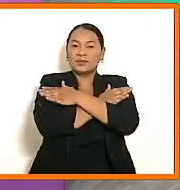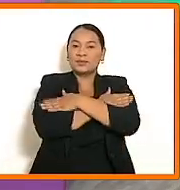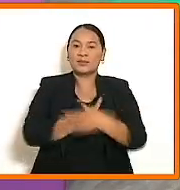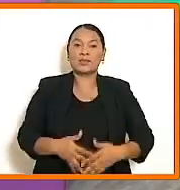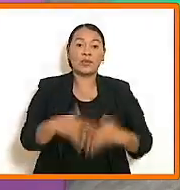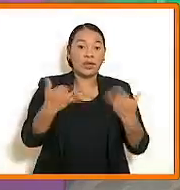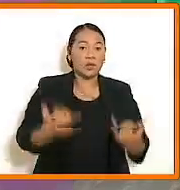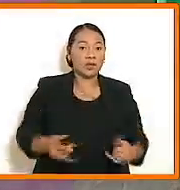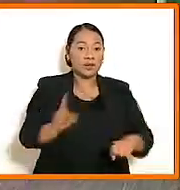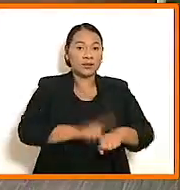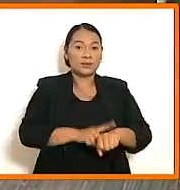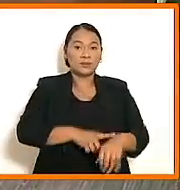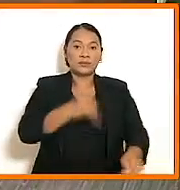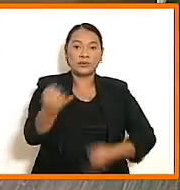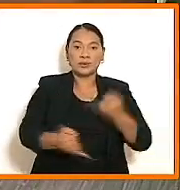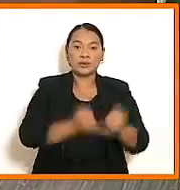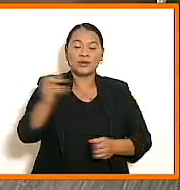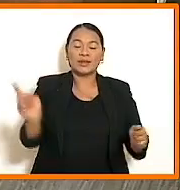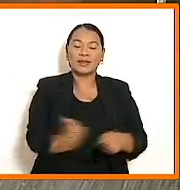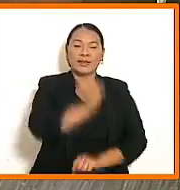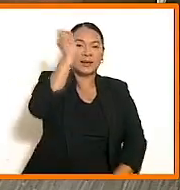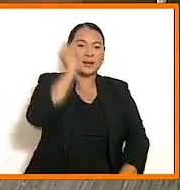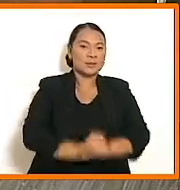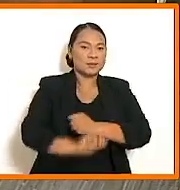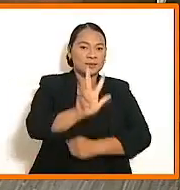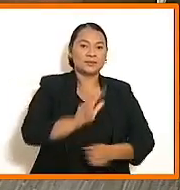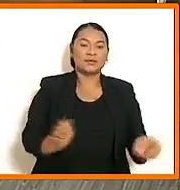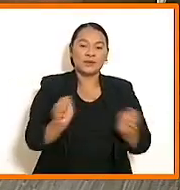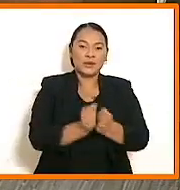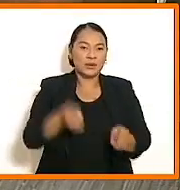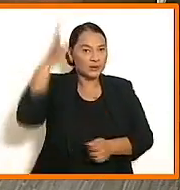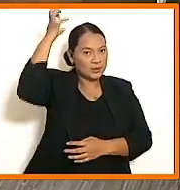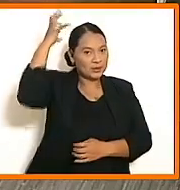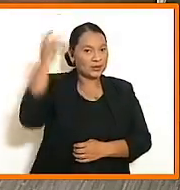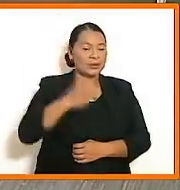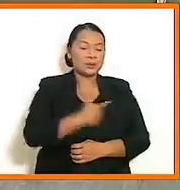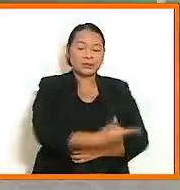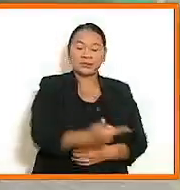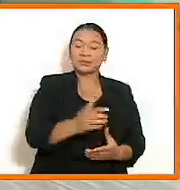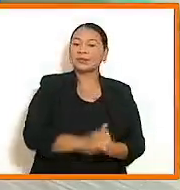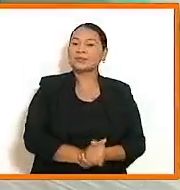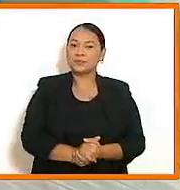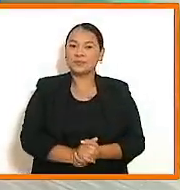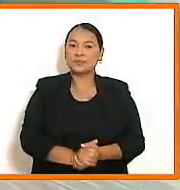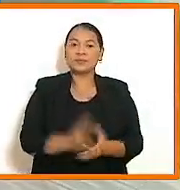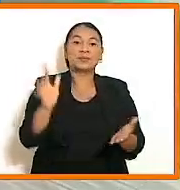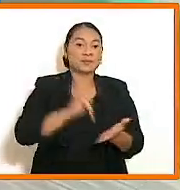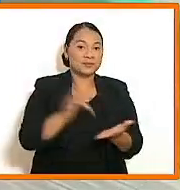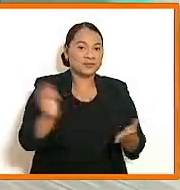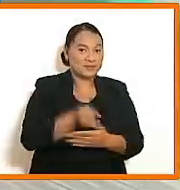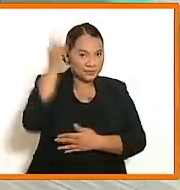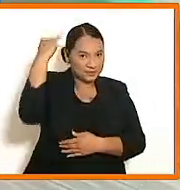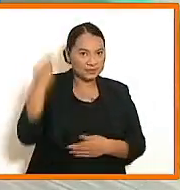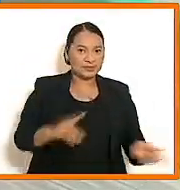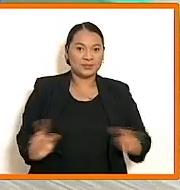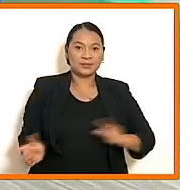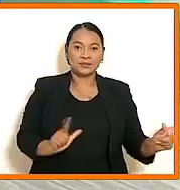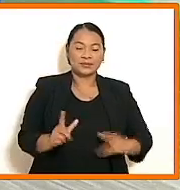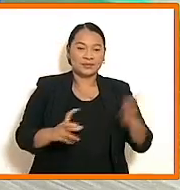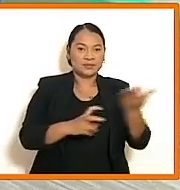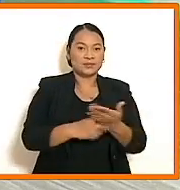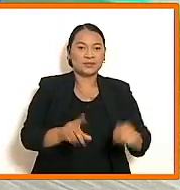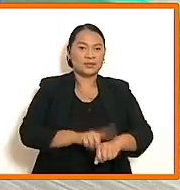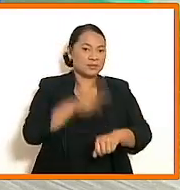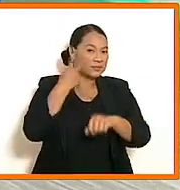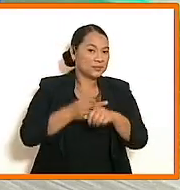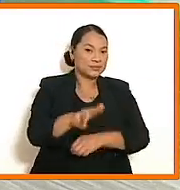el momento de pegar y ganar con Pega 3 al otro lado del set junto a Charlyn. Gracias, Madeline. Espero que tengas tu boleto en mano porque se vienen tus